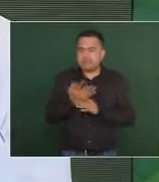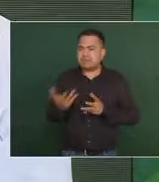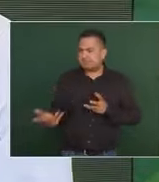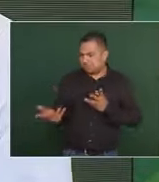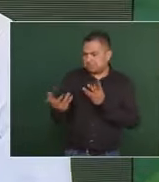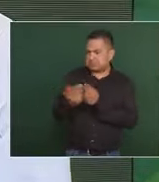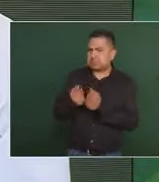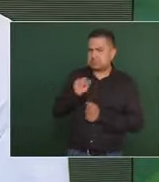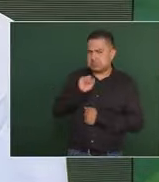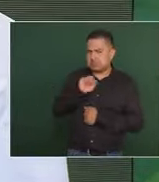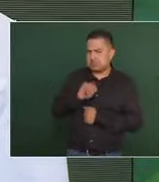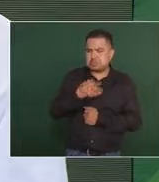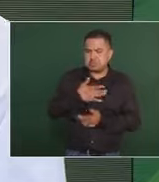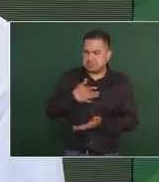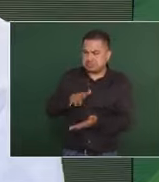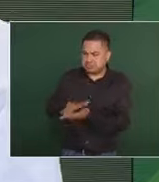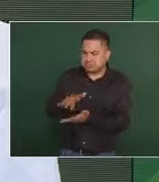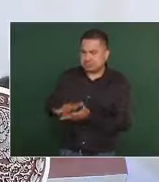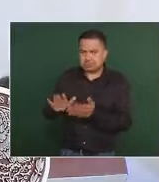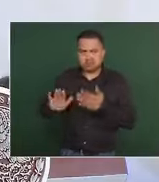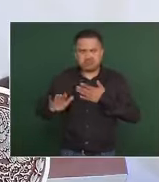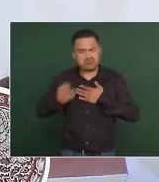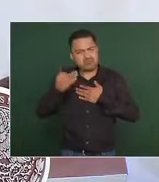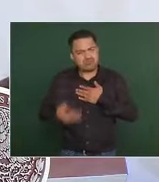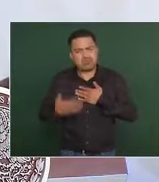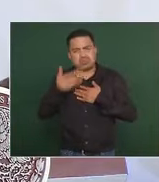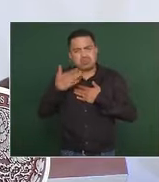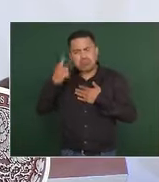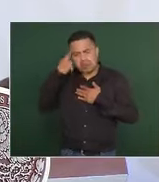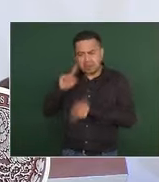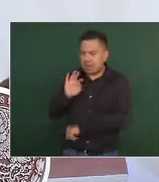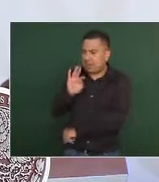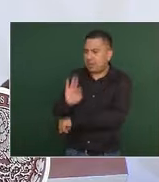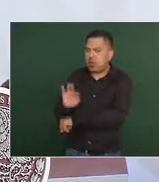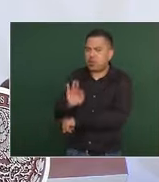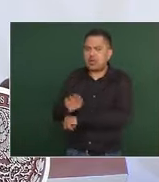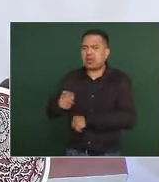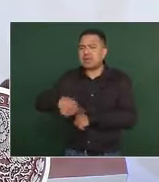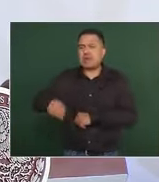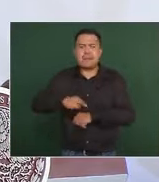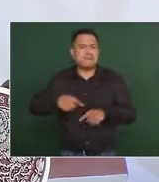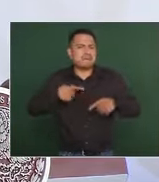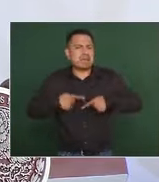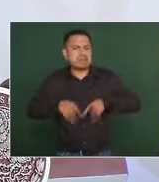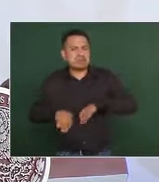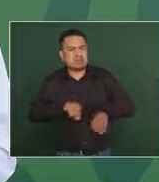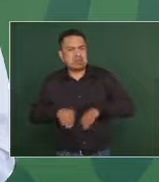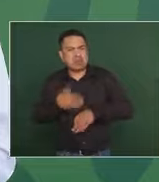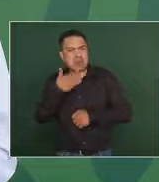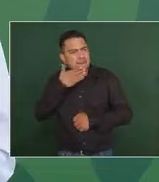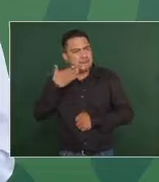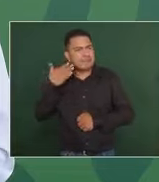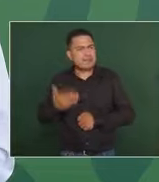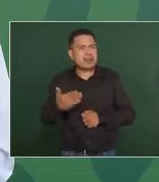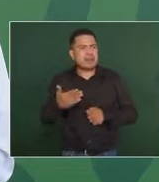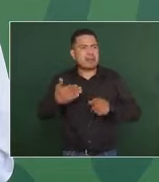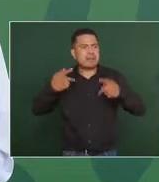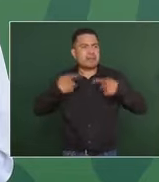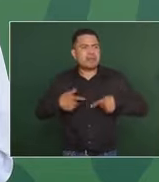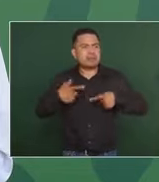ellos y comprometidos a protegerlos, y que son gentes trabajadoras, gente de